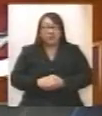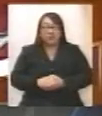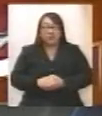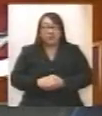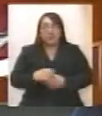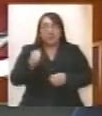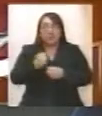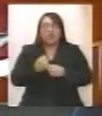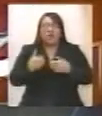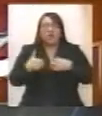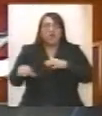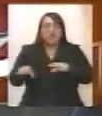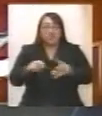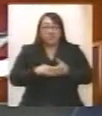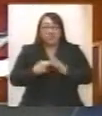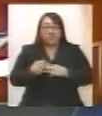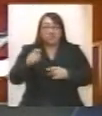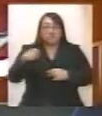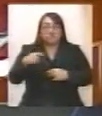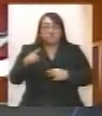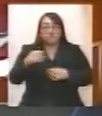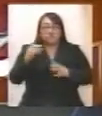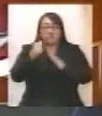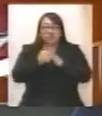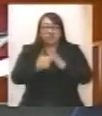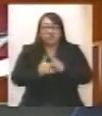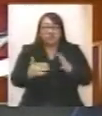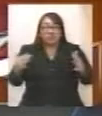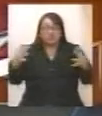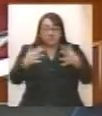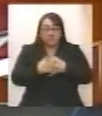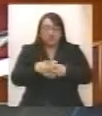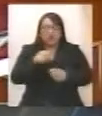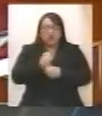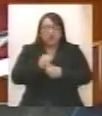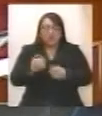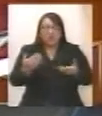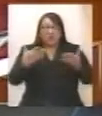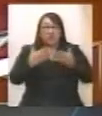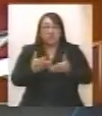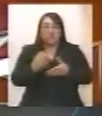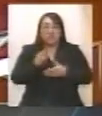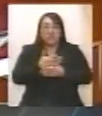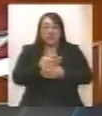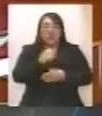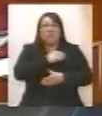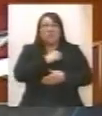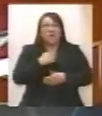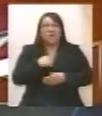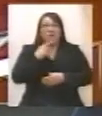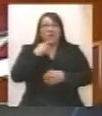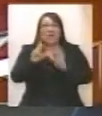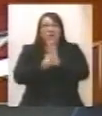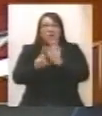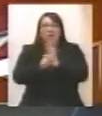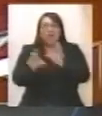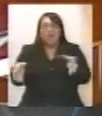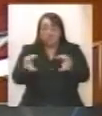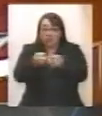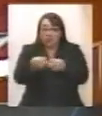las metas planteadas requiere de una agenda concertada y un trabajo colaborativo entre el Ejecutivo y el Legislativo.